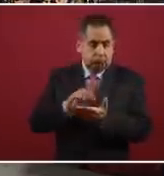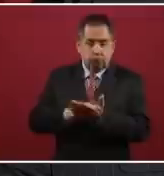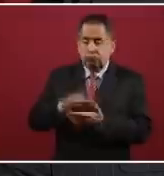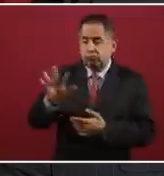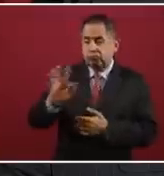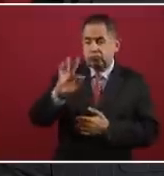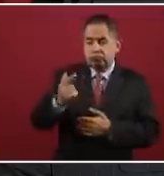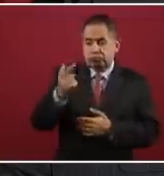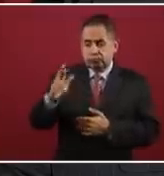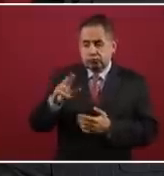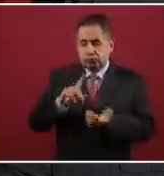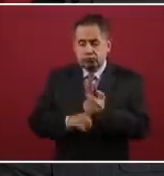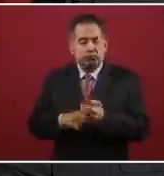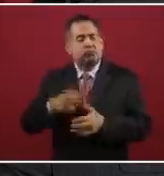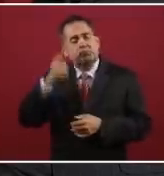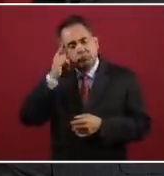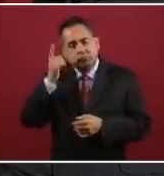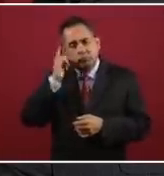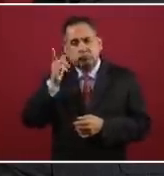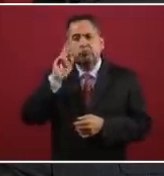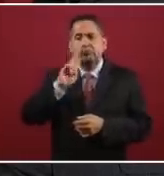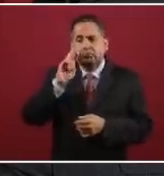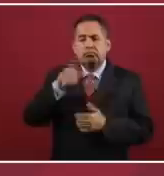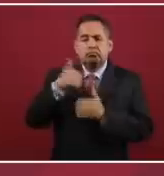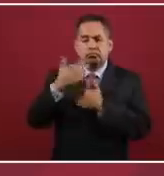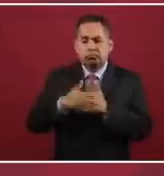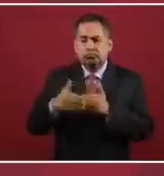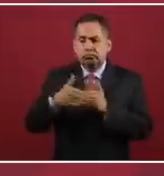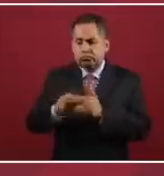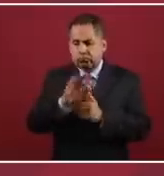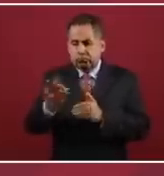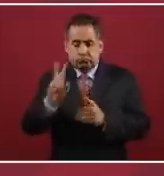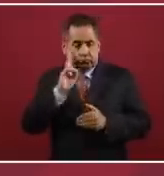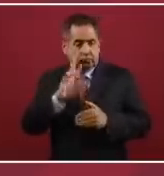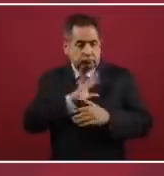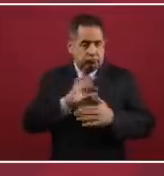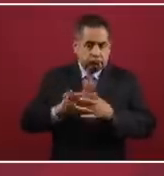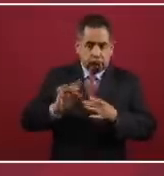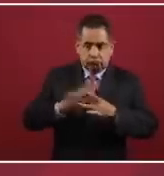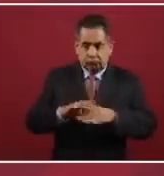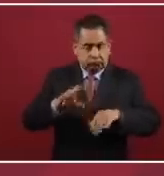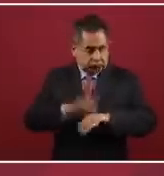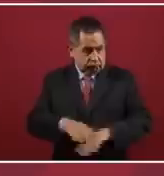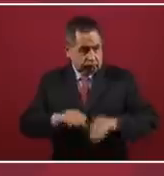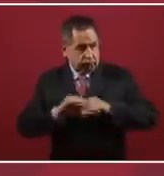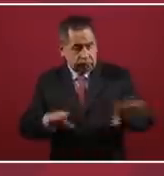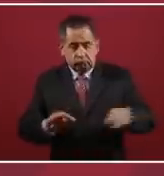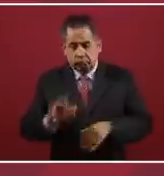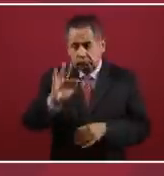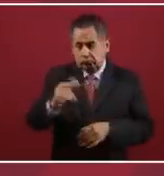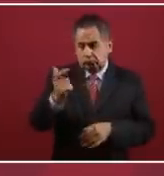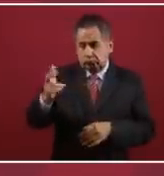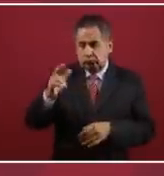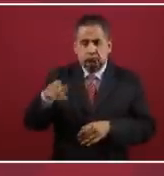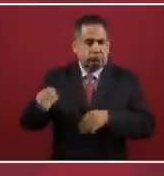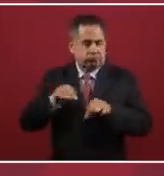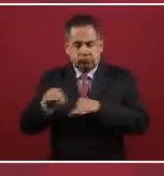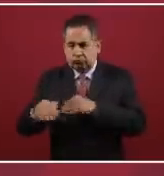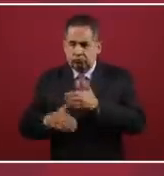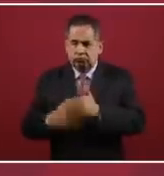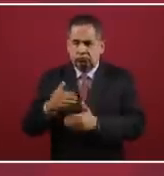la República, que esperemos que en fecha próxima, yo me imagino, habrá un avance por parte de la Fiscalía. Ellos trabajan de